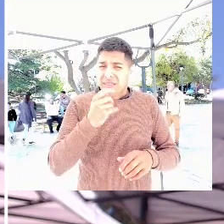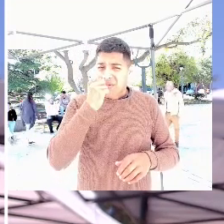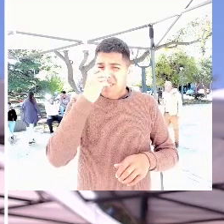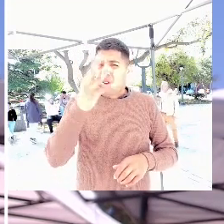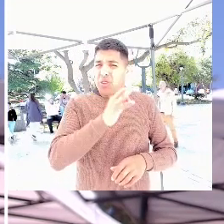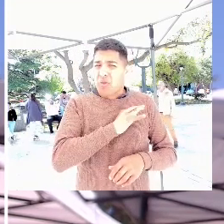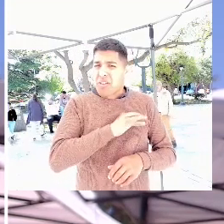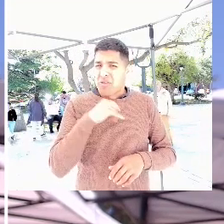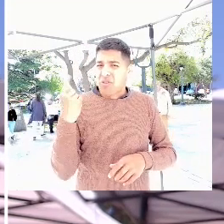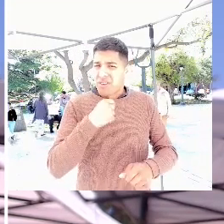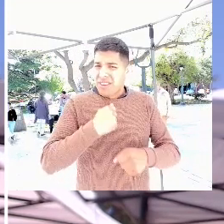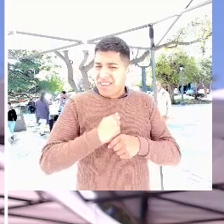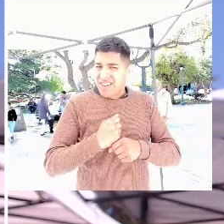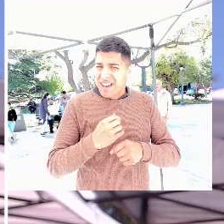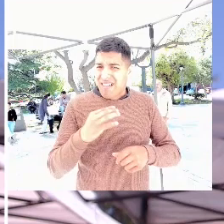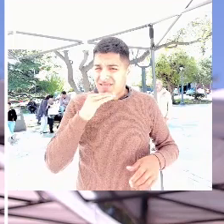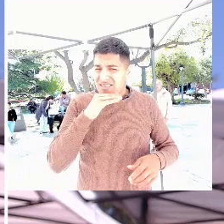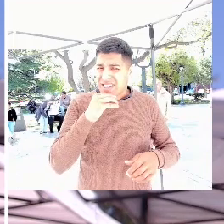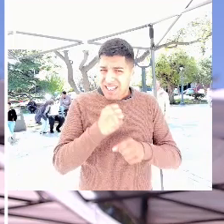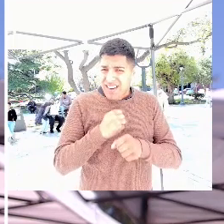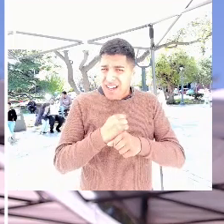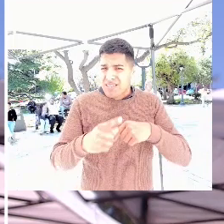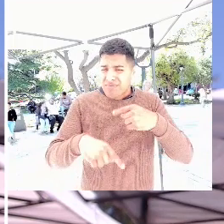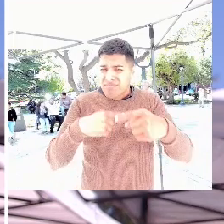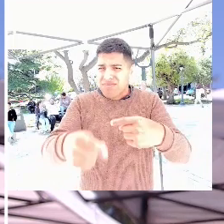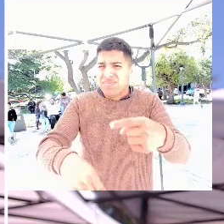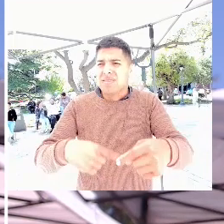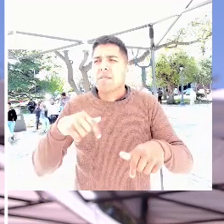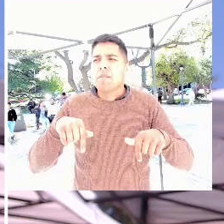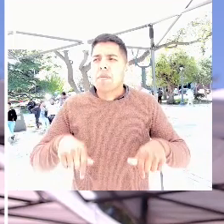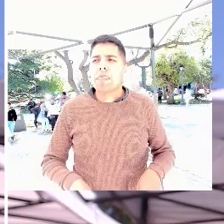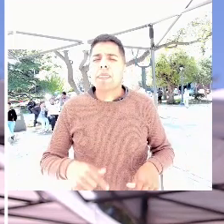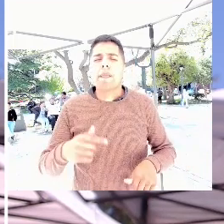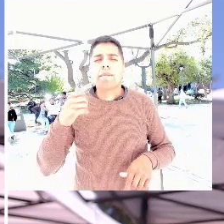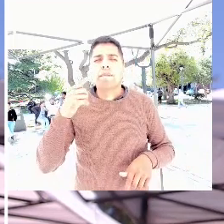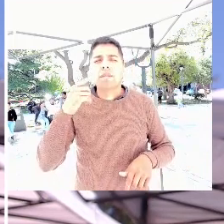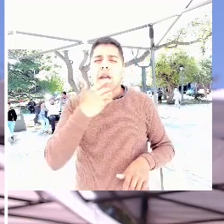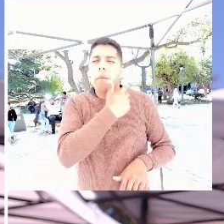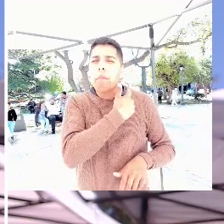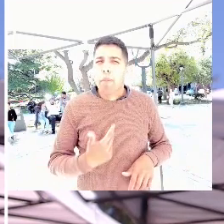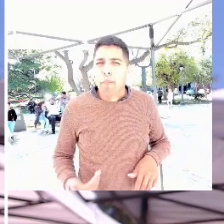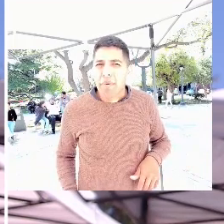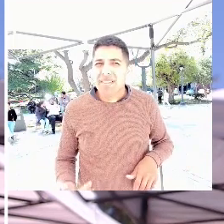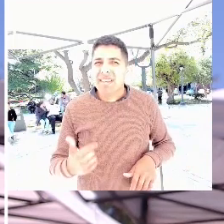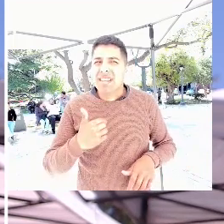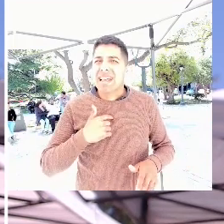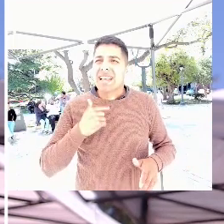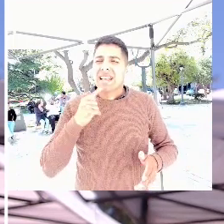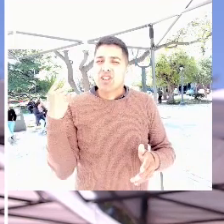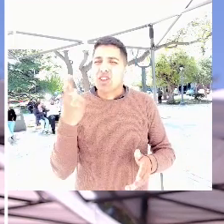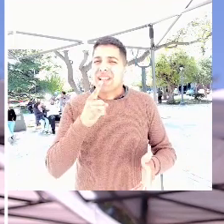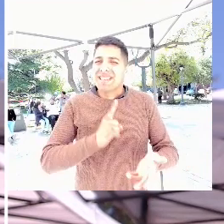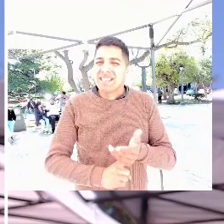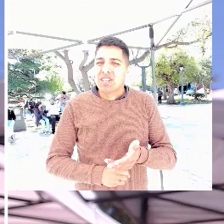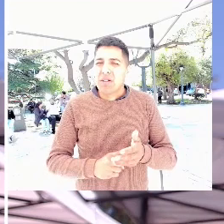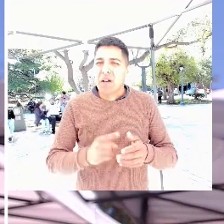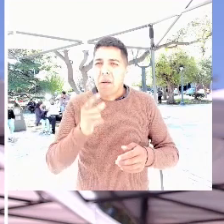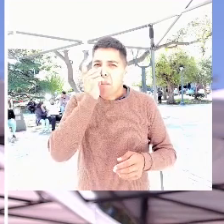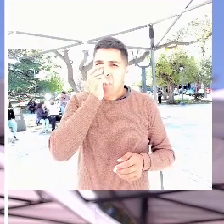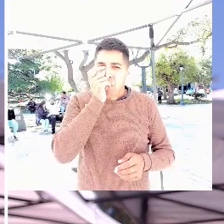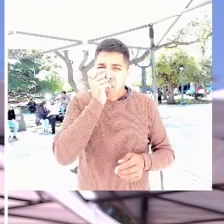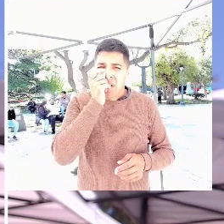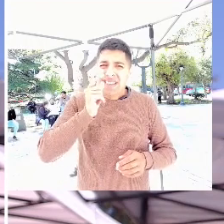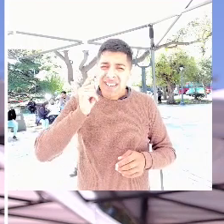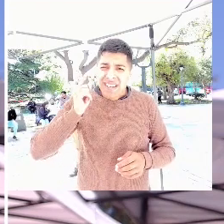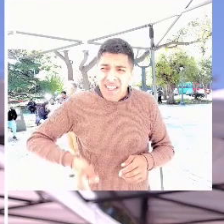años de manera cotidiana. Señor presidente, este presupuesto es la decisión política, pero también es la